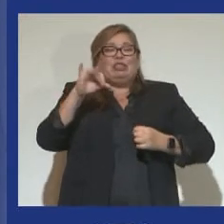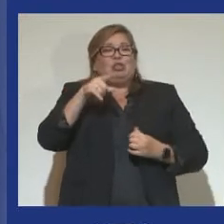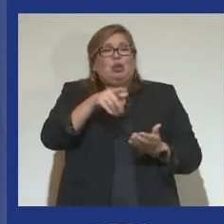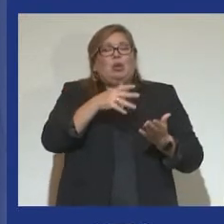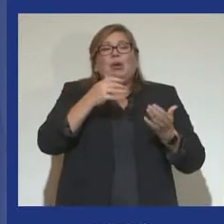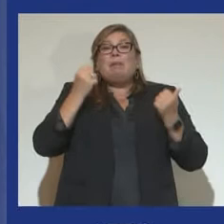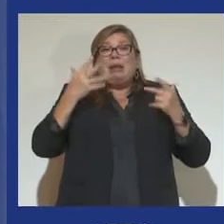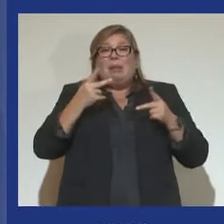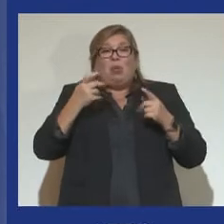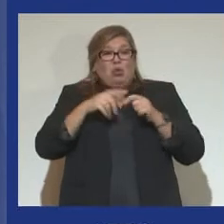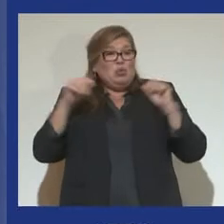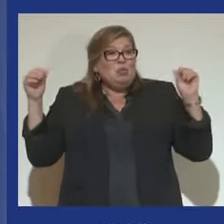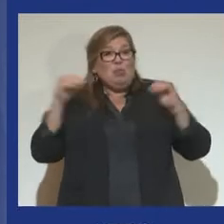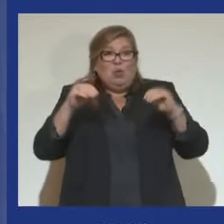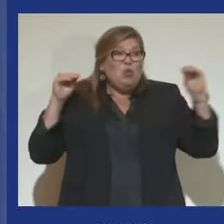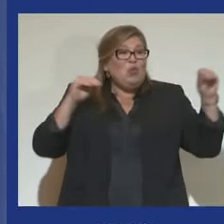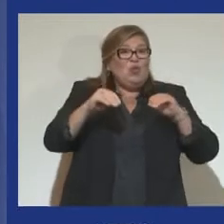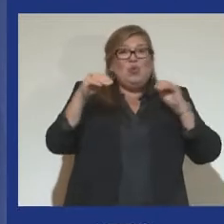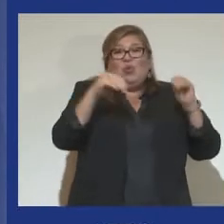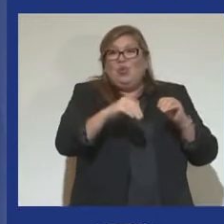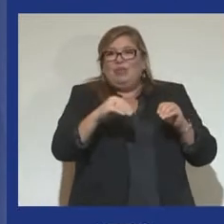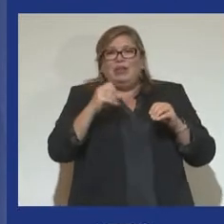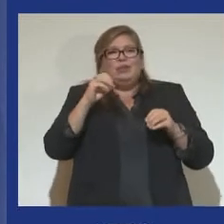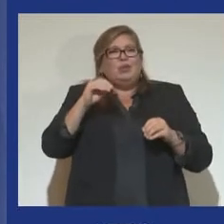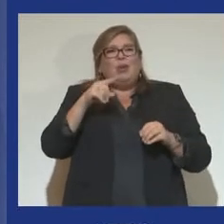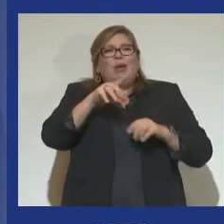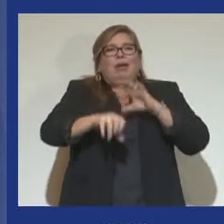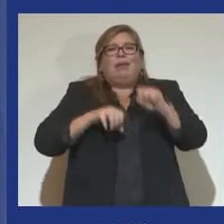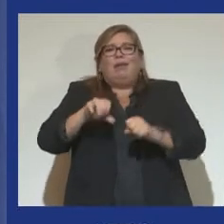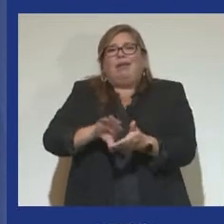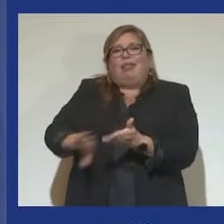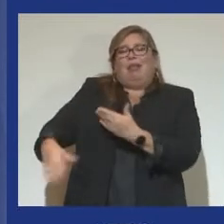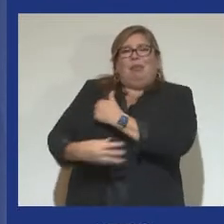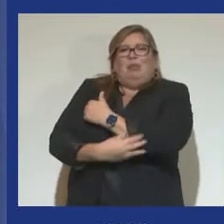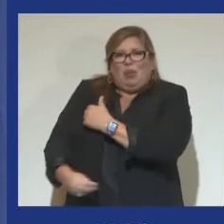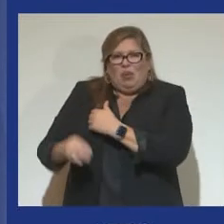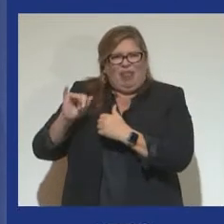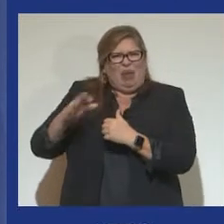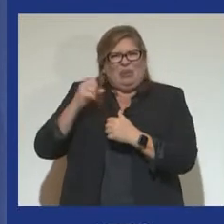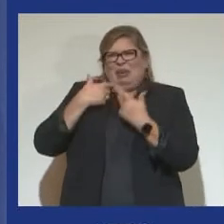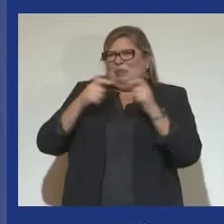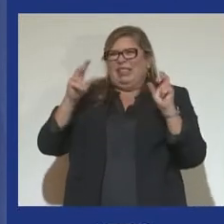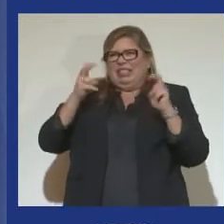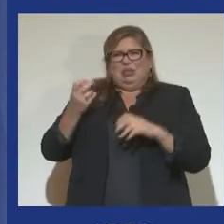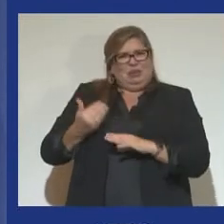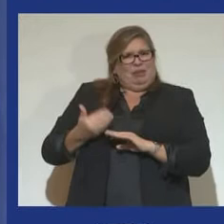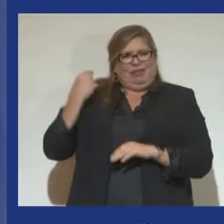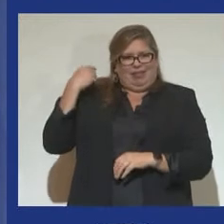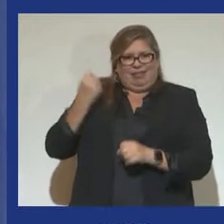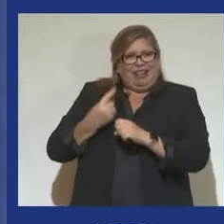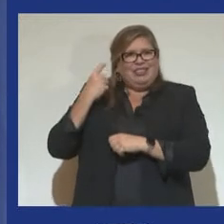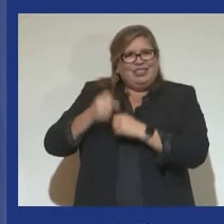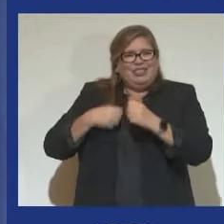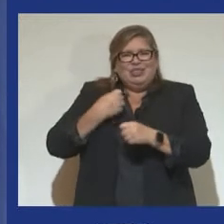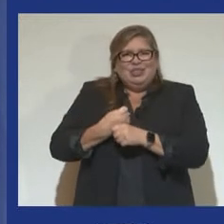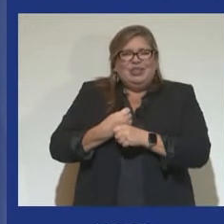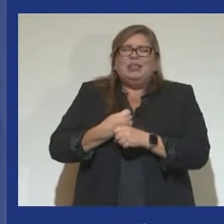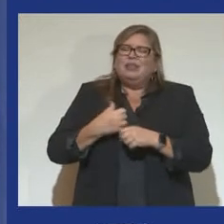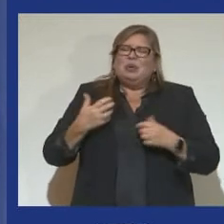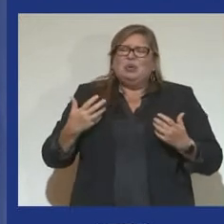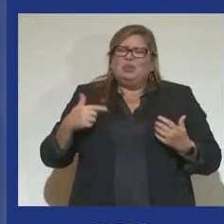gente estaba entrando y quería mudarse allí eso es fundamental esos puntos son de tres han cambiado el estado sigue siendo